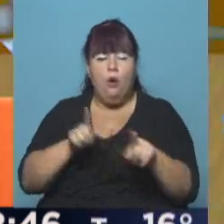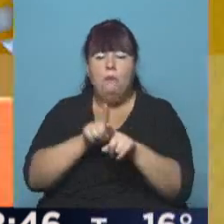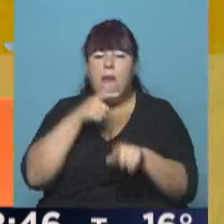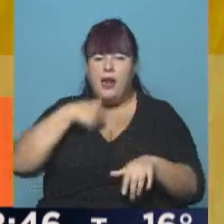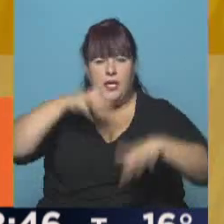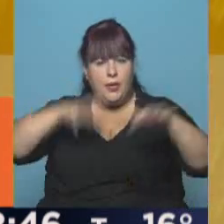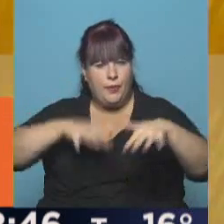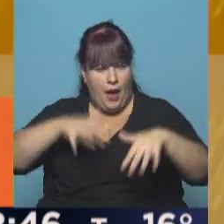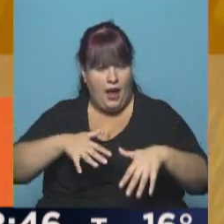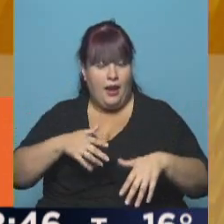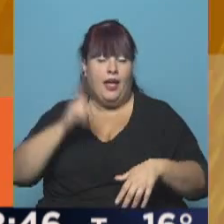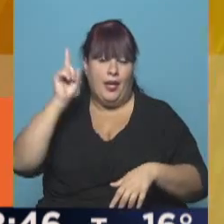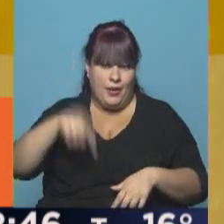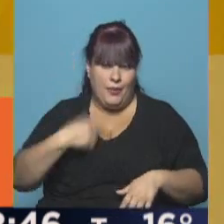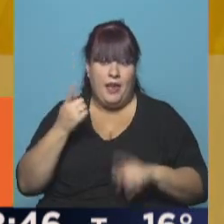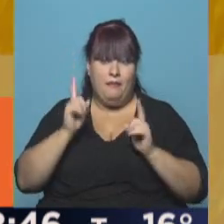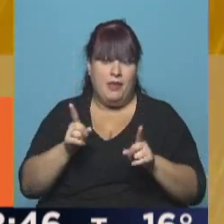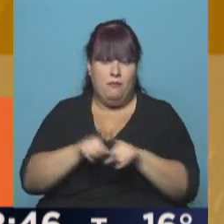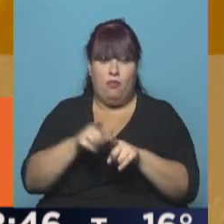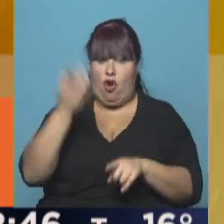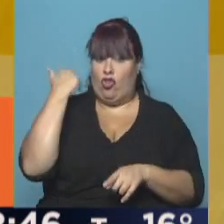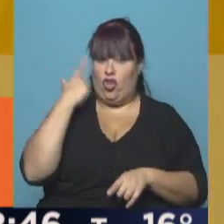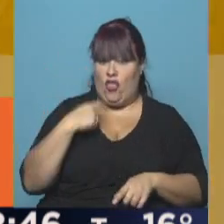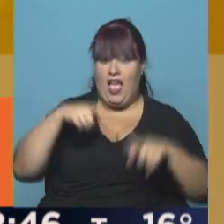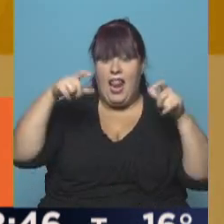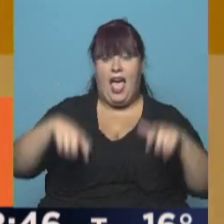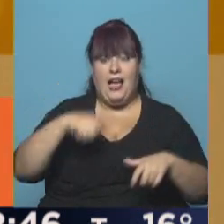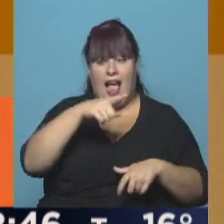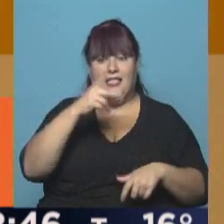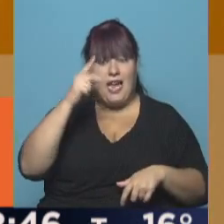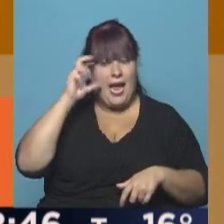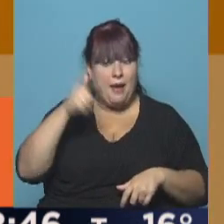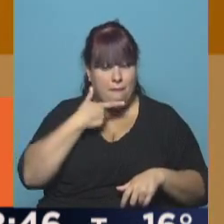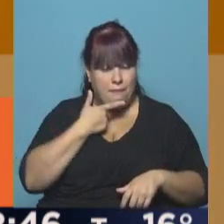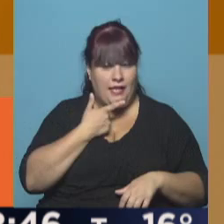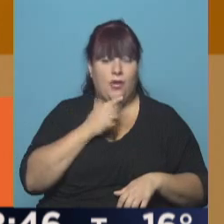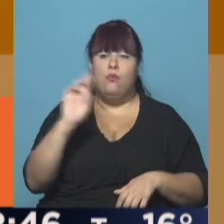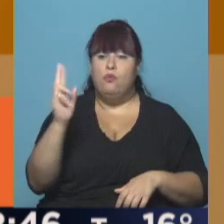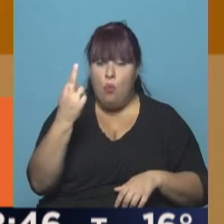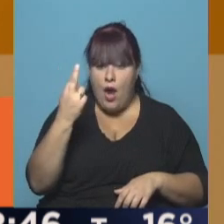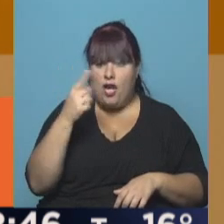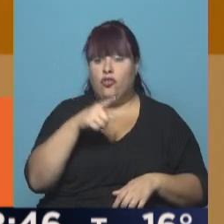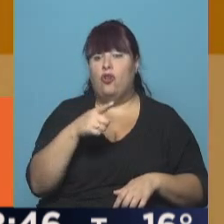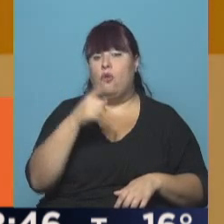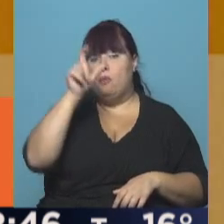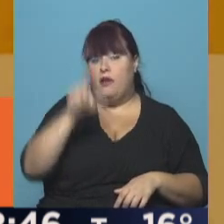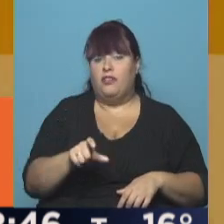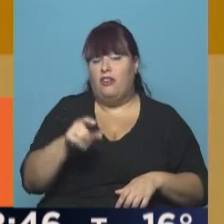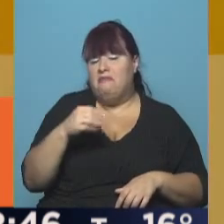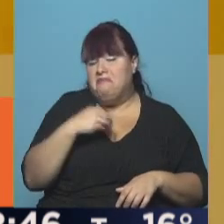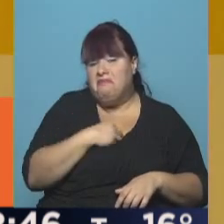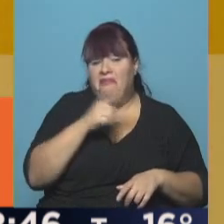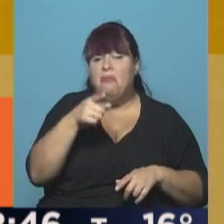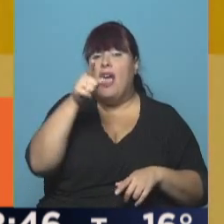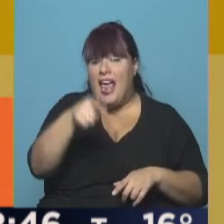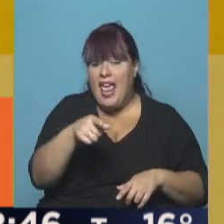un barra brava que provoca lo que ocurrió el otro día en el estadio Mario Alberto Kempes, la muerte de un aficionado, porque más allá